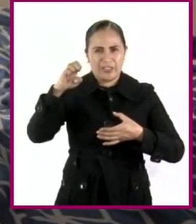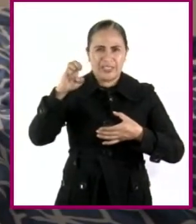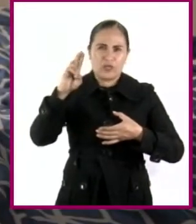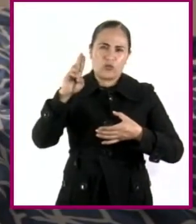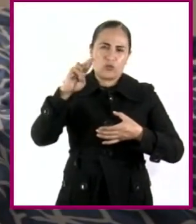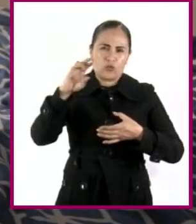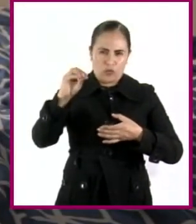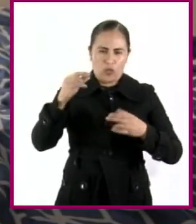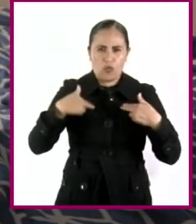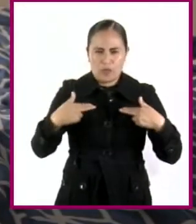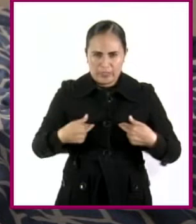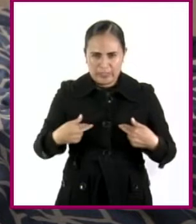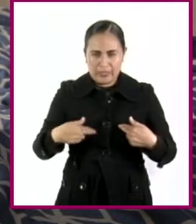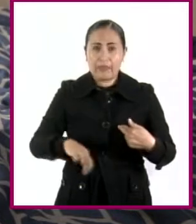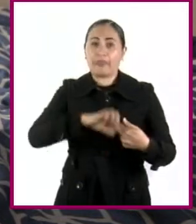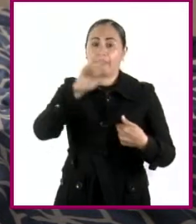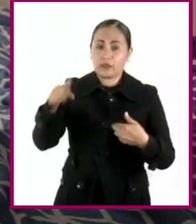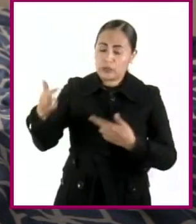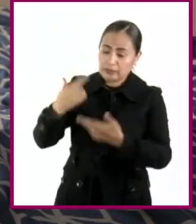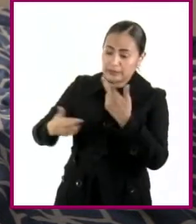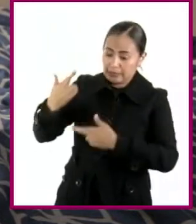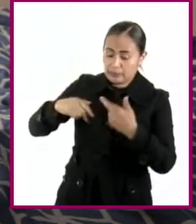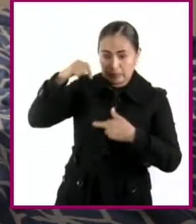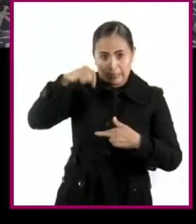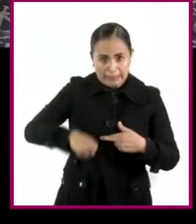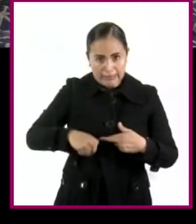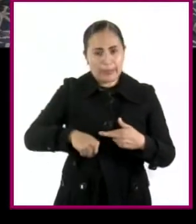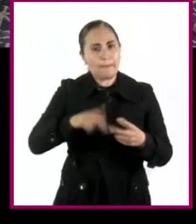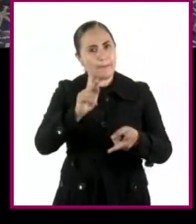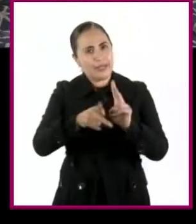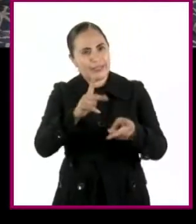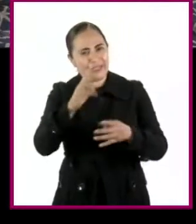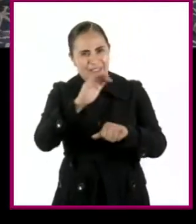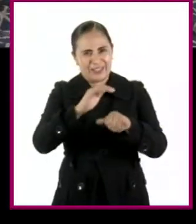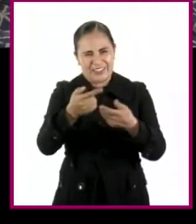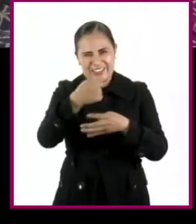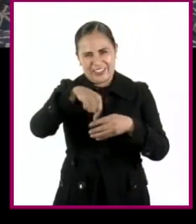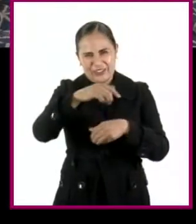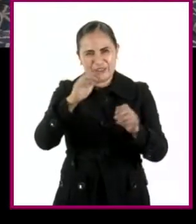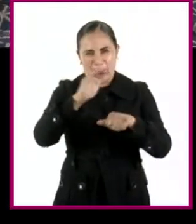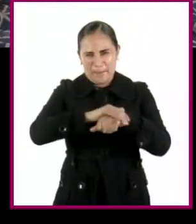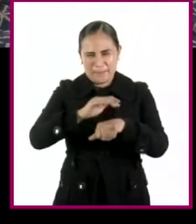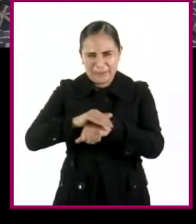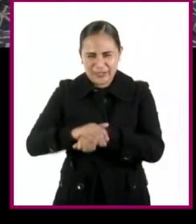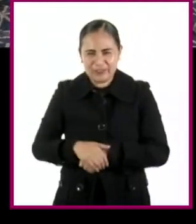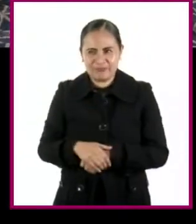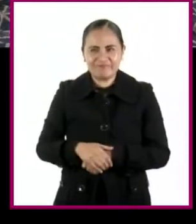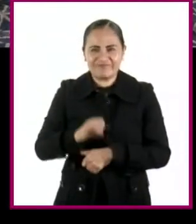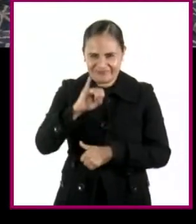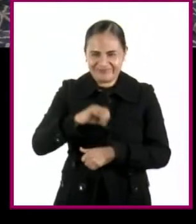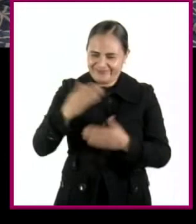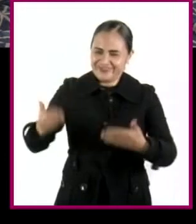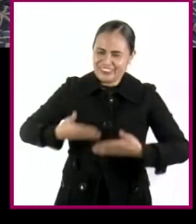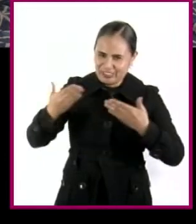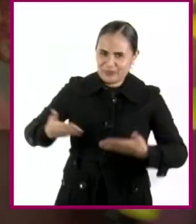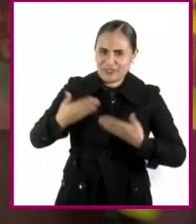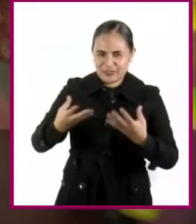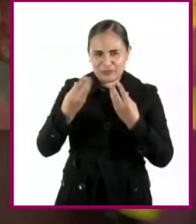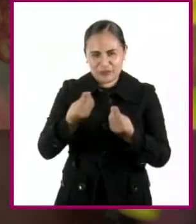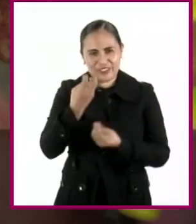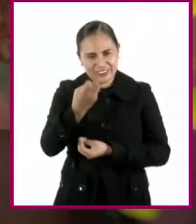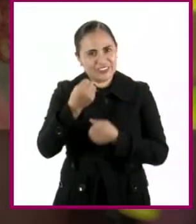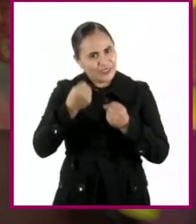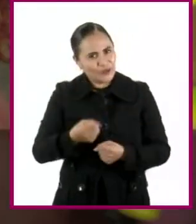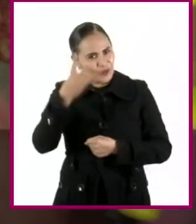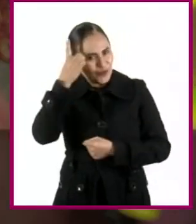raya a platicarles a nuestros bros y sisters. ¿Va que va? Me late, ya me alivianaste un buen. Con eso podré dormir.